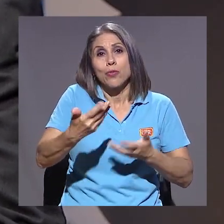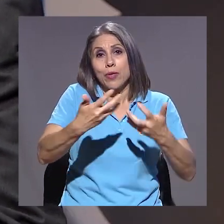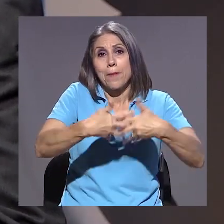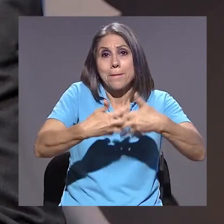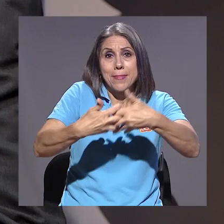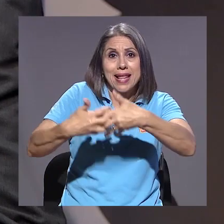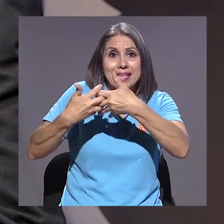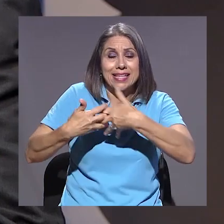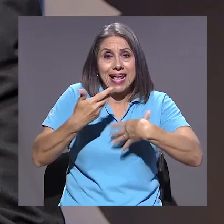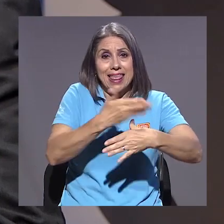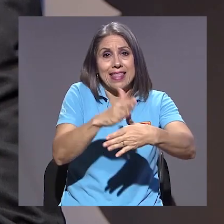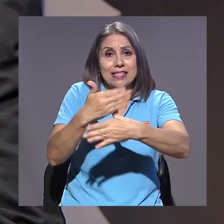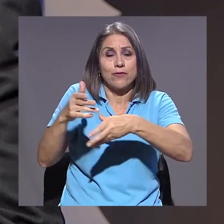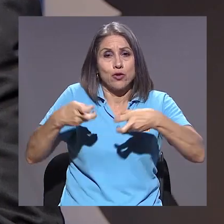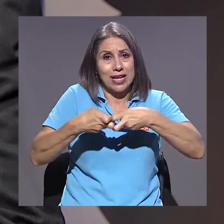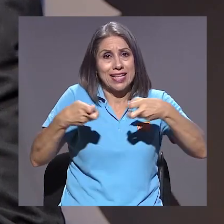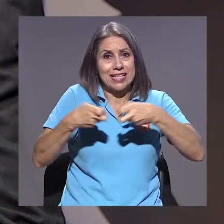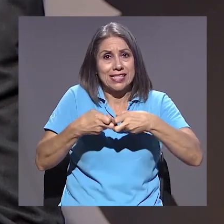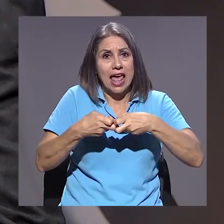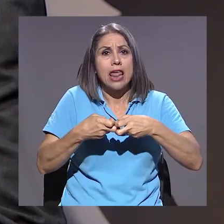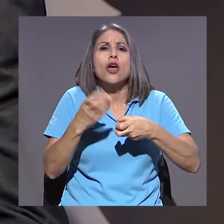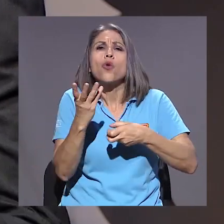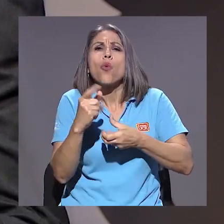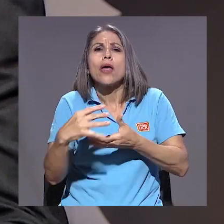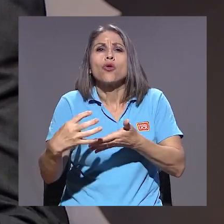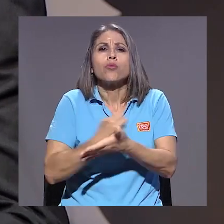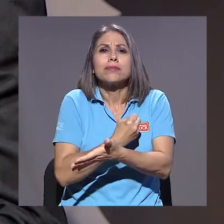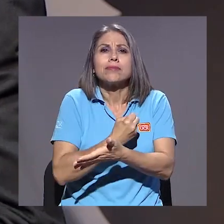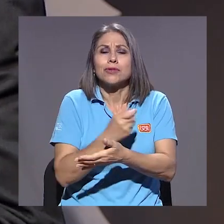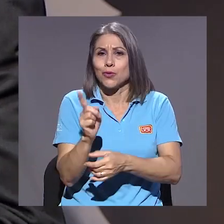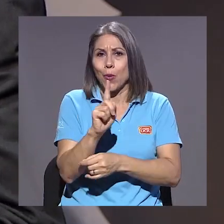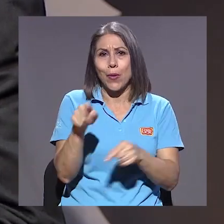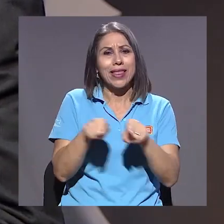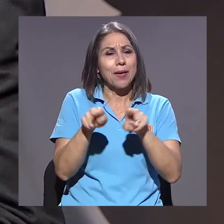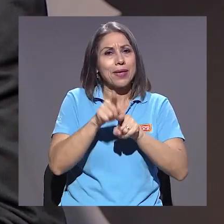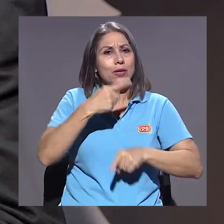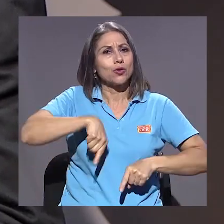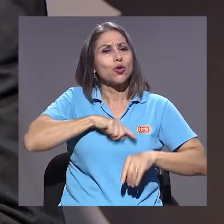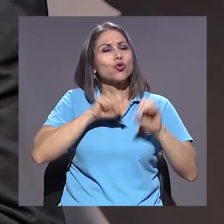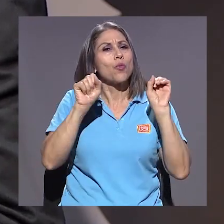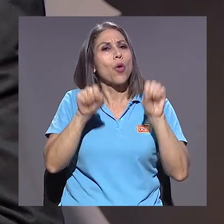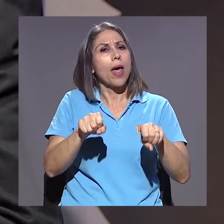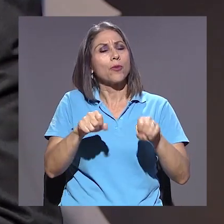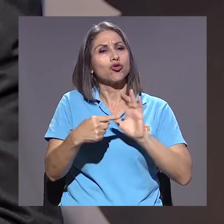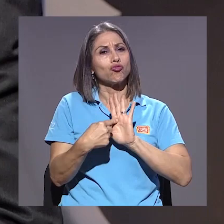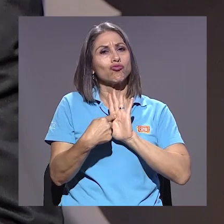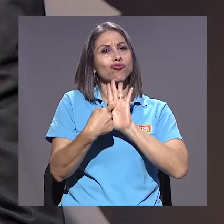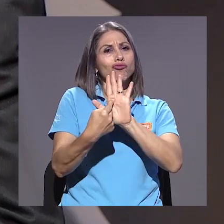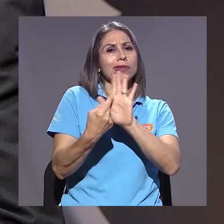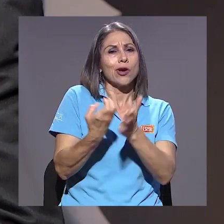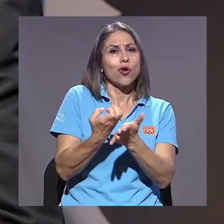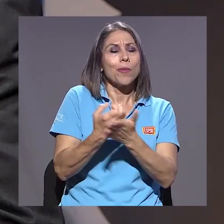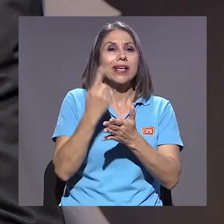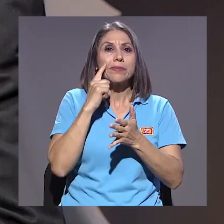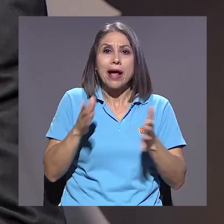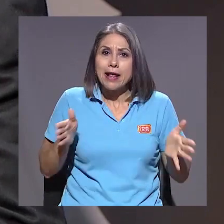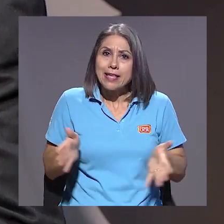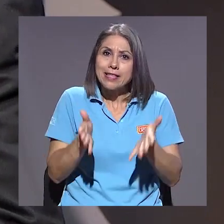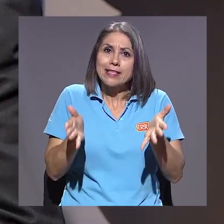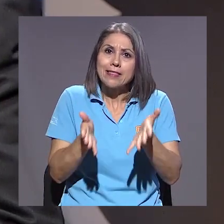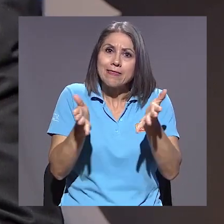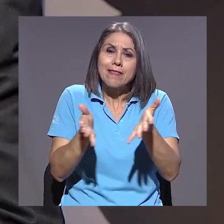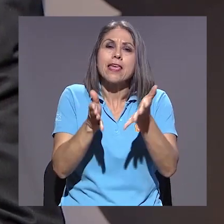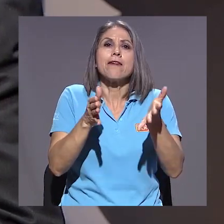empresa distribuidora de electricidad, por ejemplo, sino que podamos dar señales económicas para que incentive la eficiencia y la eficacia